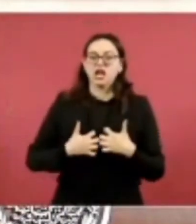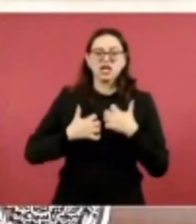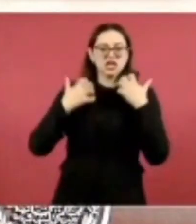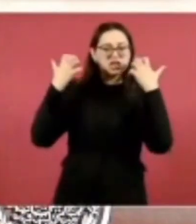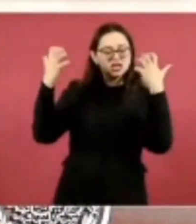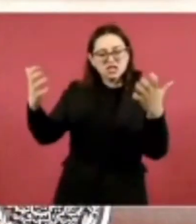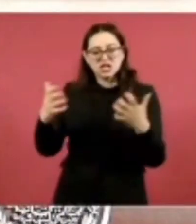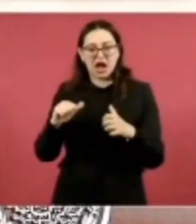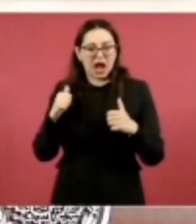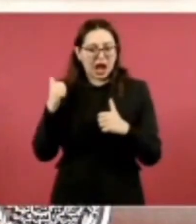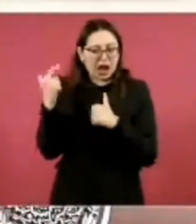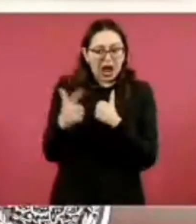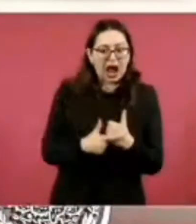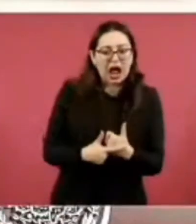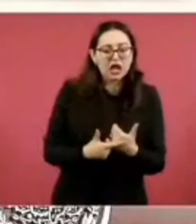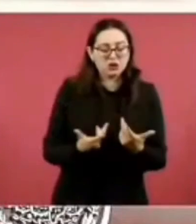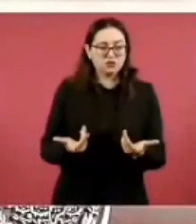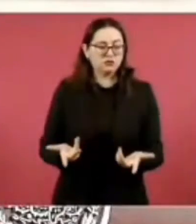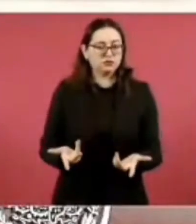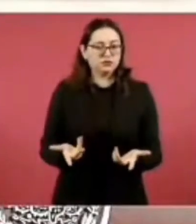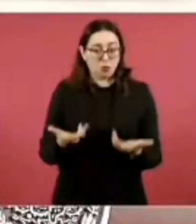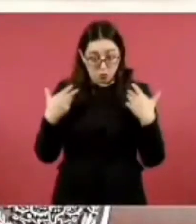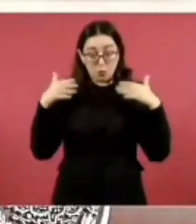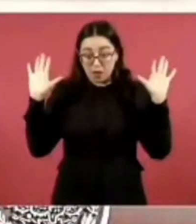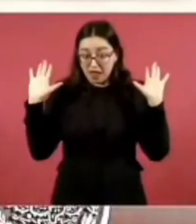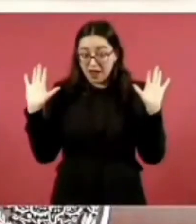además con razón, ¿no?